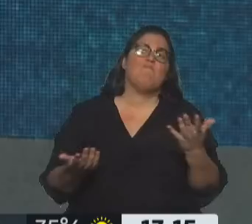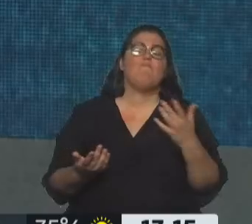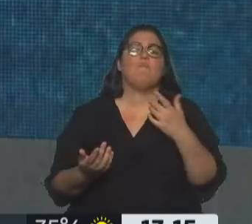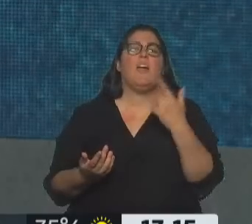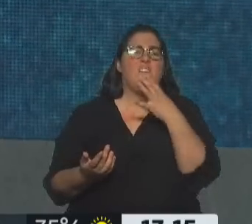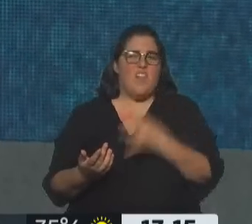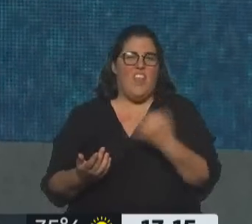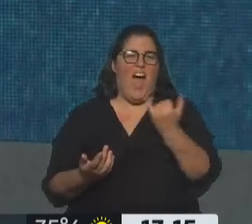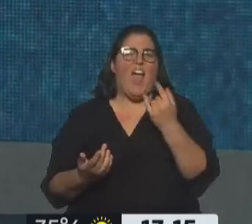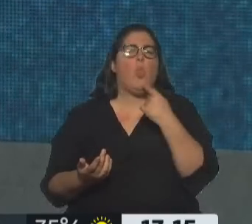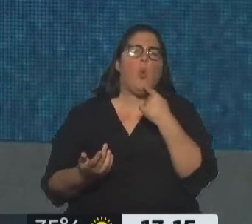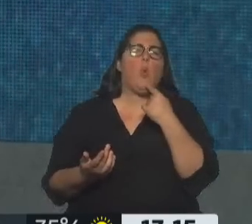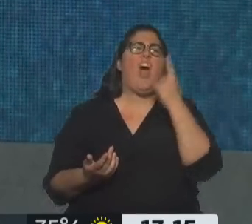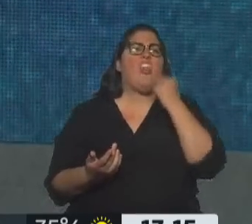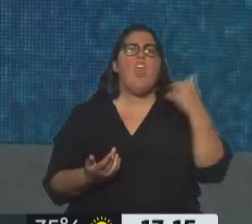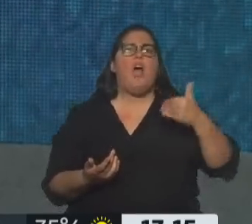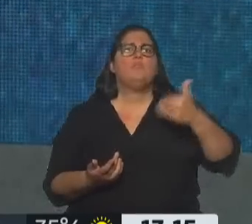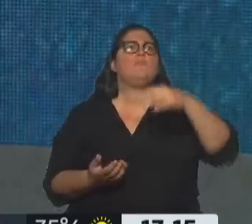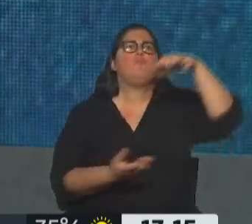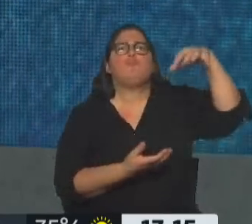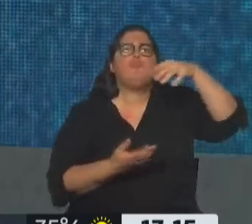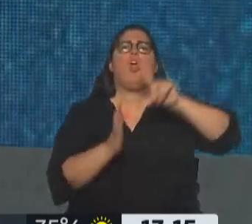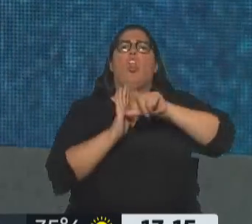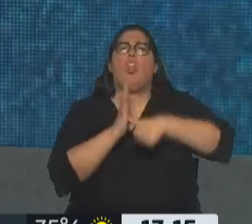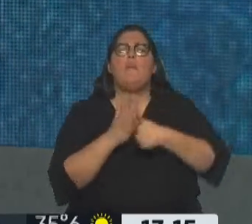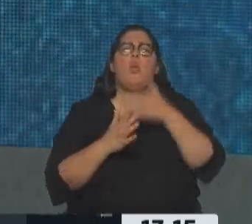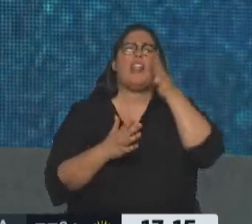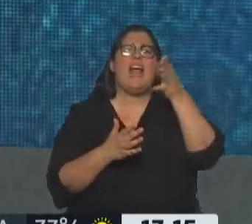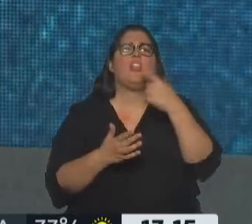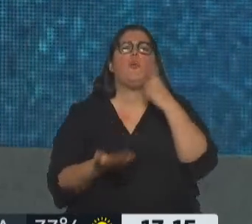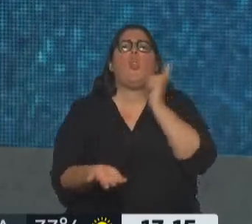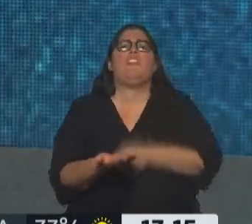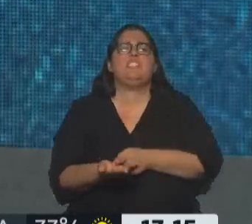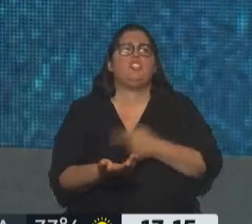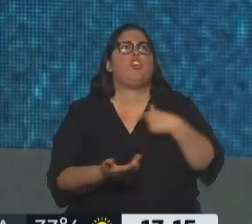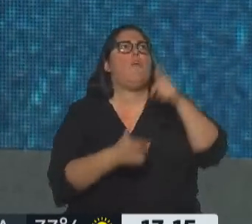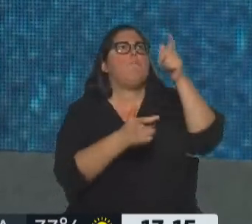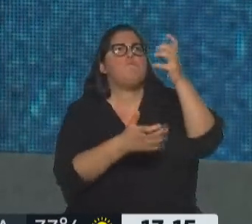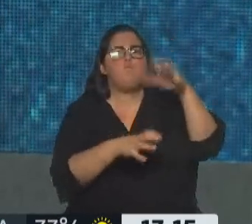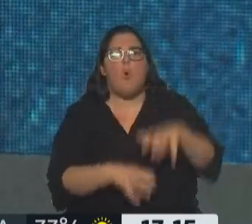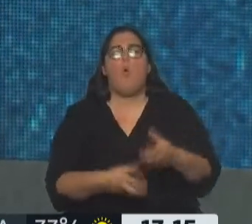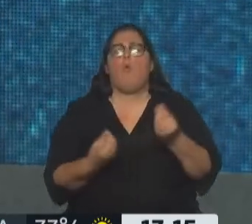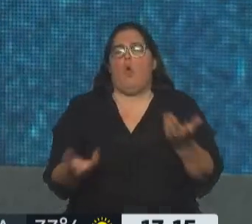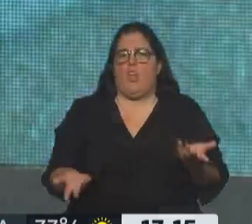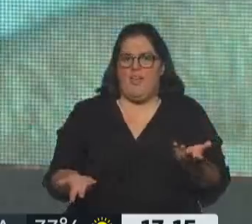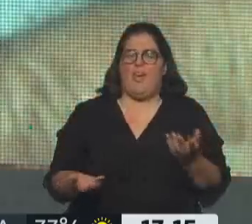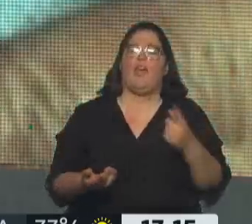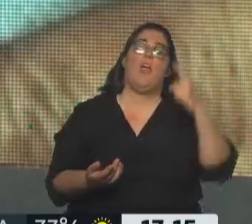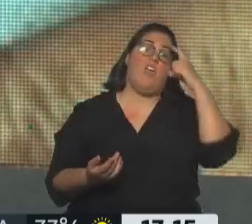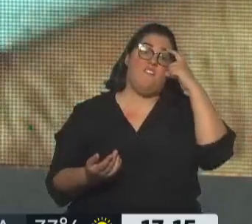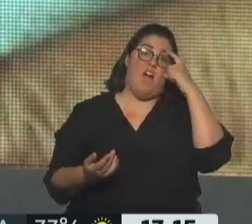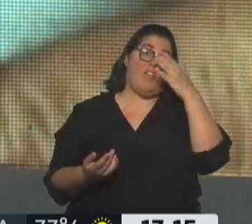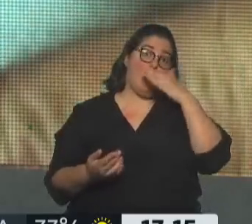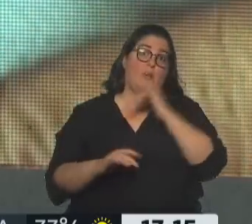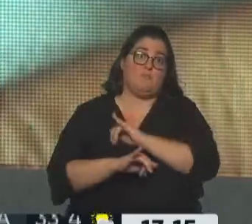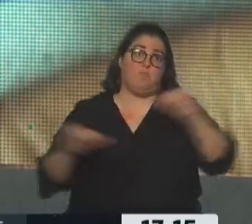de por qué lo dejaron volar tantos días, por qué se tardó tanto en tomar la decisión de derribarlo. De hecho, un Biden que sale después ante